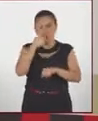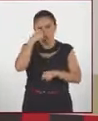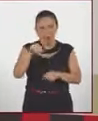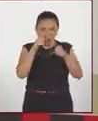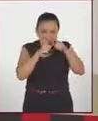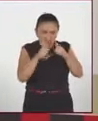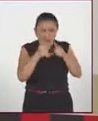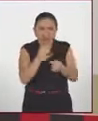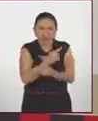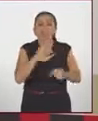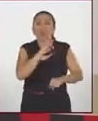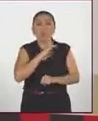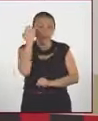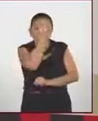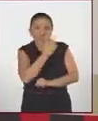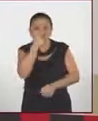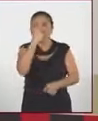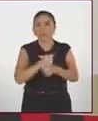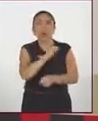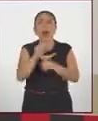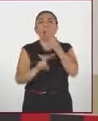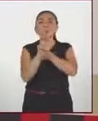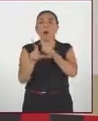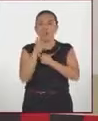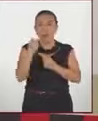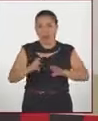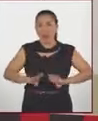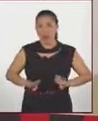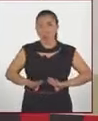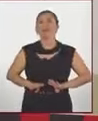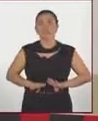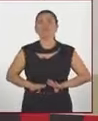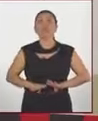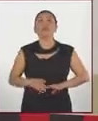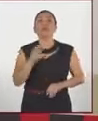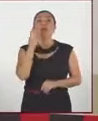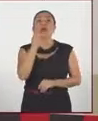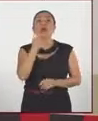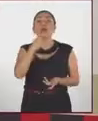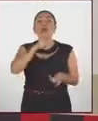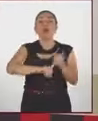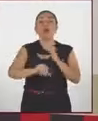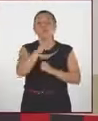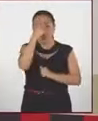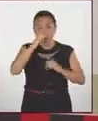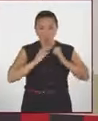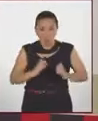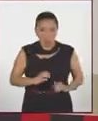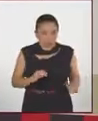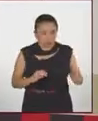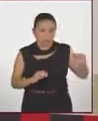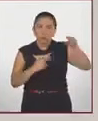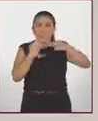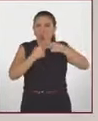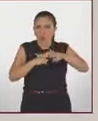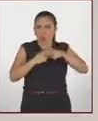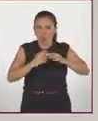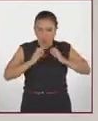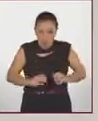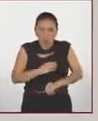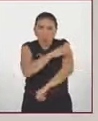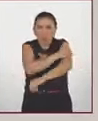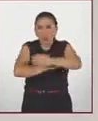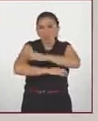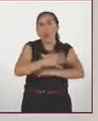la mayoría de los problemas de este tipo. Dentro del desarrollo musculoesquelético normal, pues lo dividí en